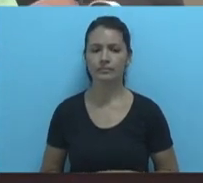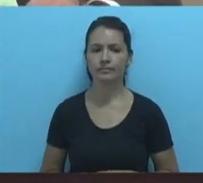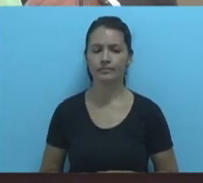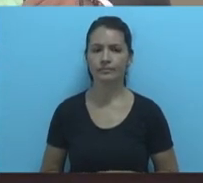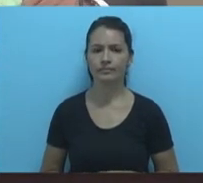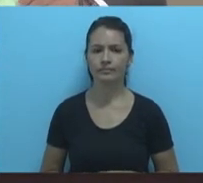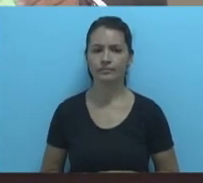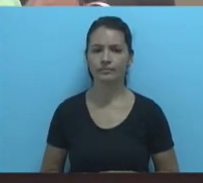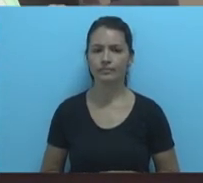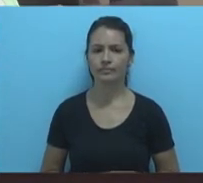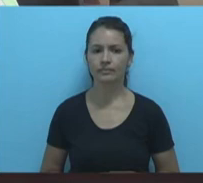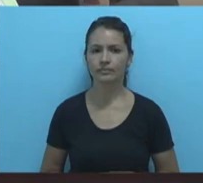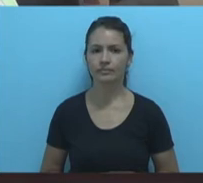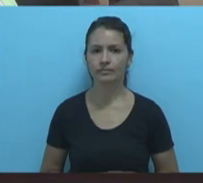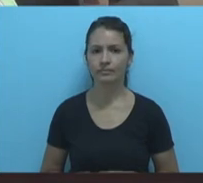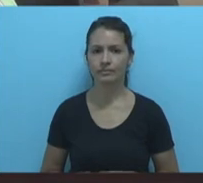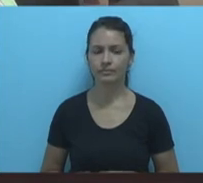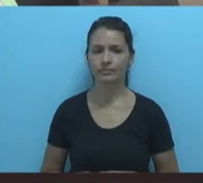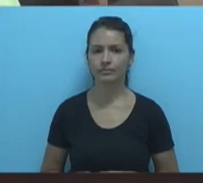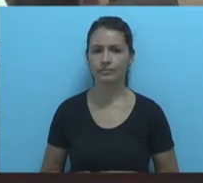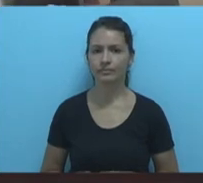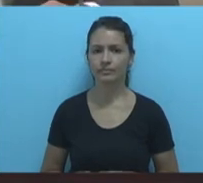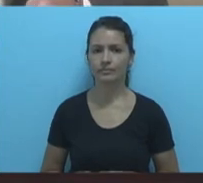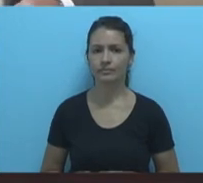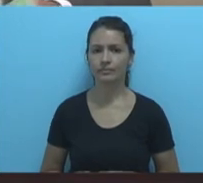el diputado Aymar. A votación.